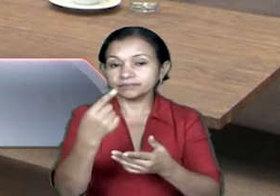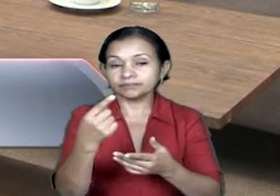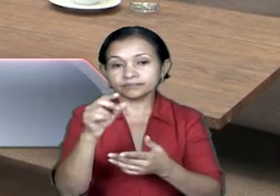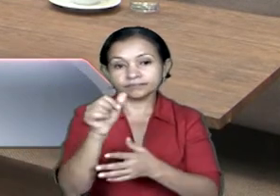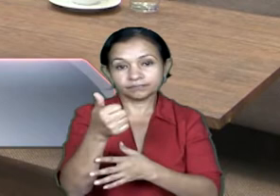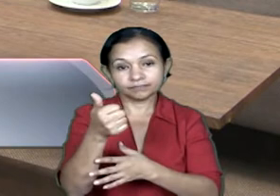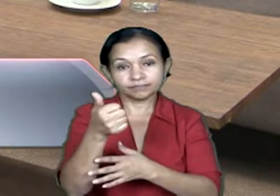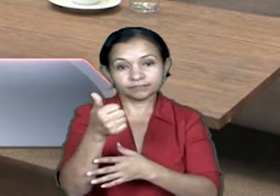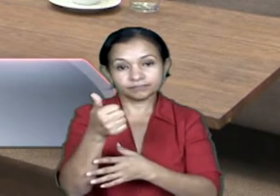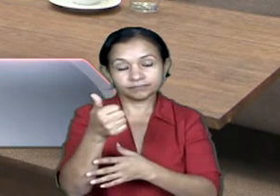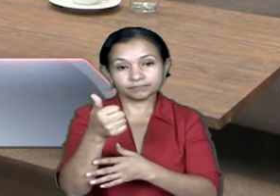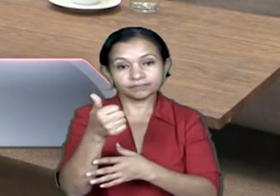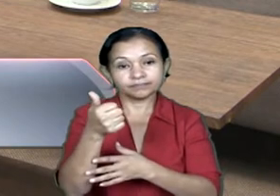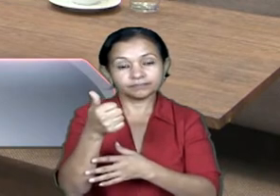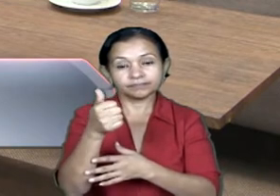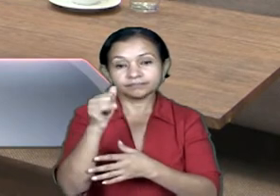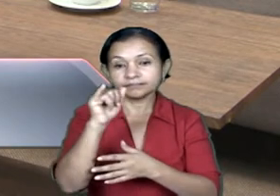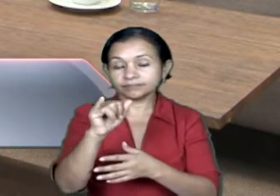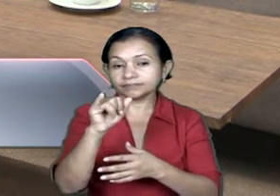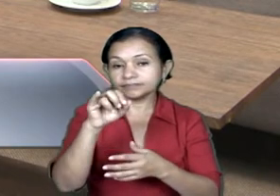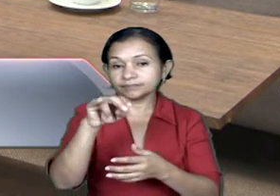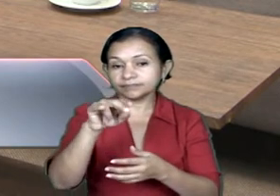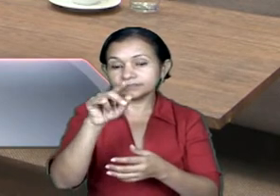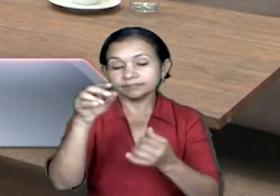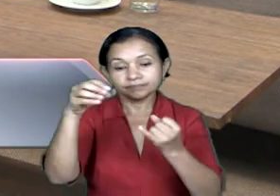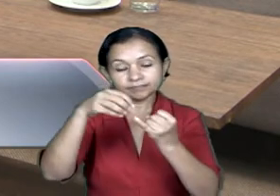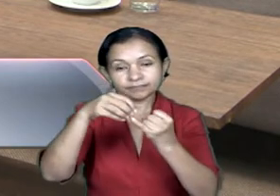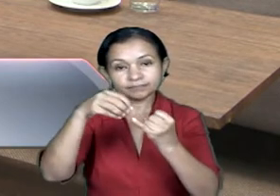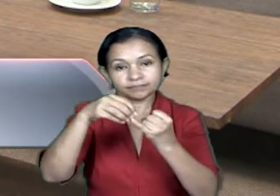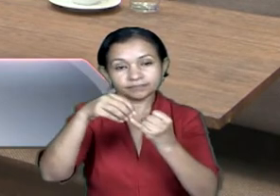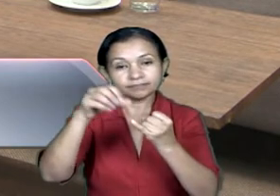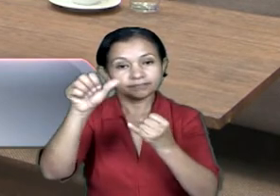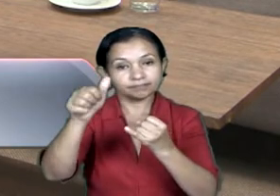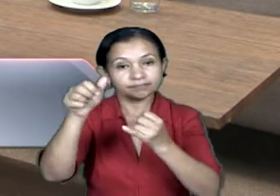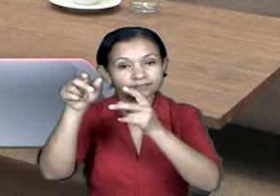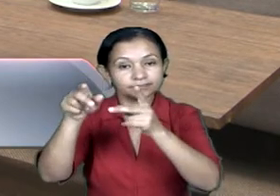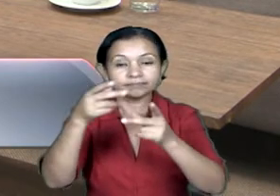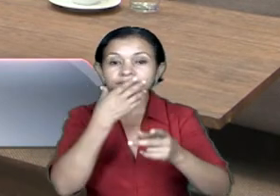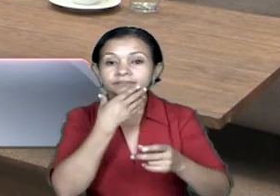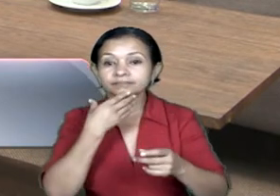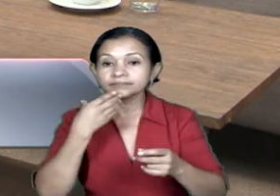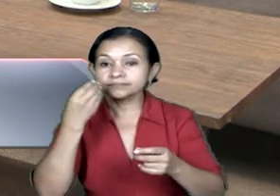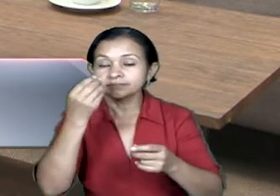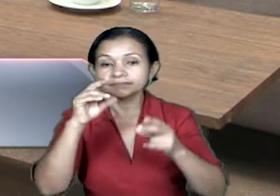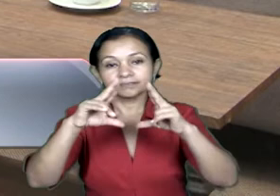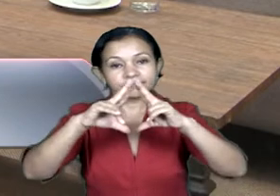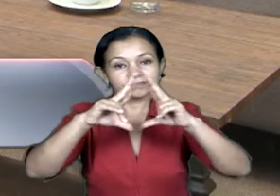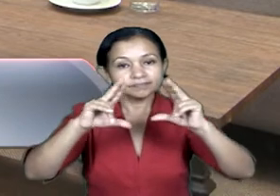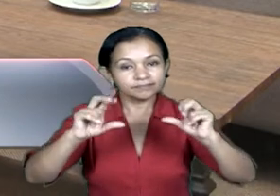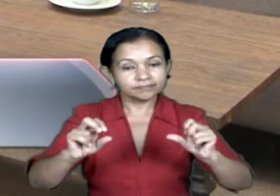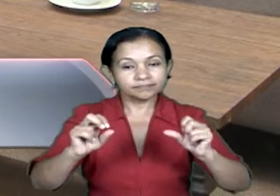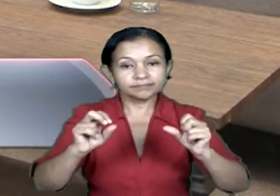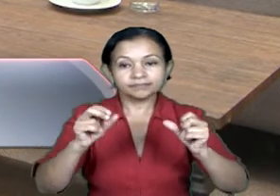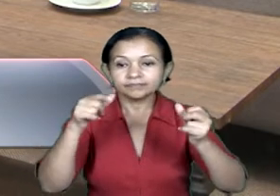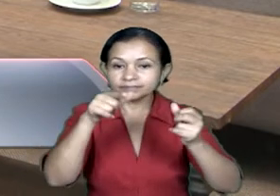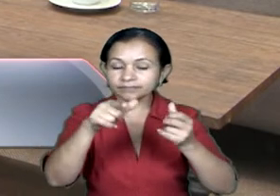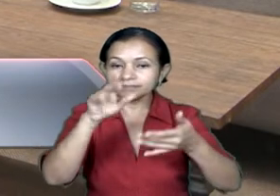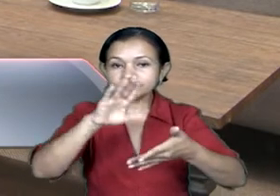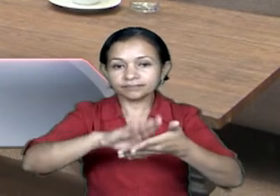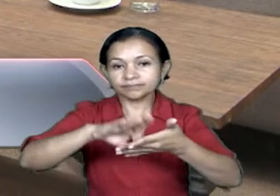6, a través de Inatec, y 6 jóvenes nicaragüenses para